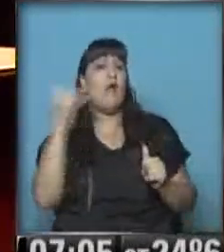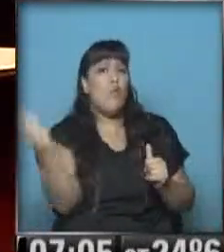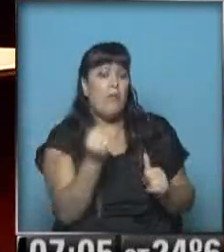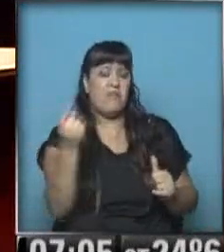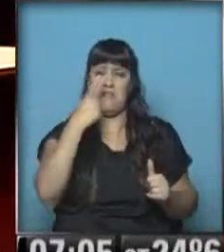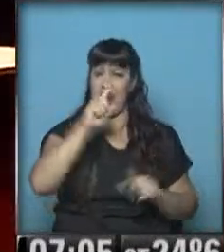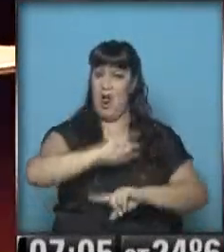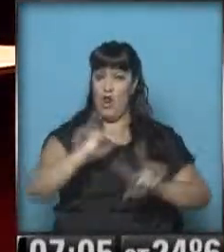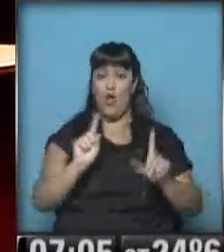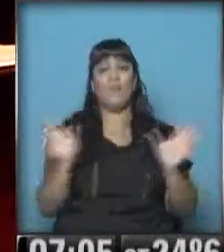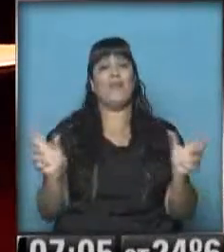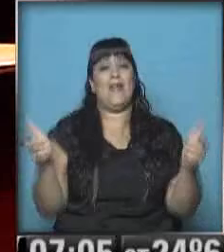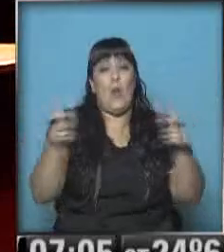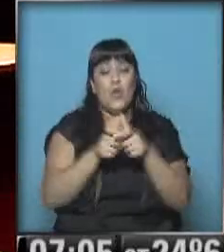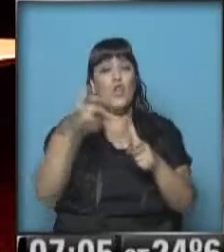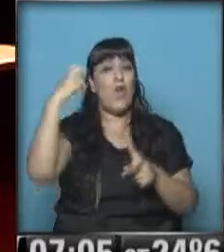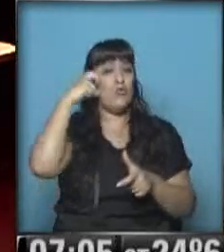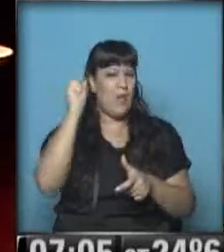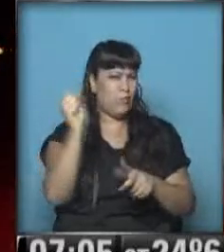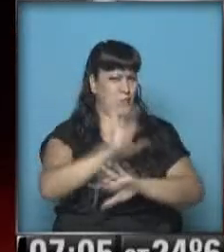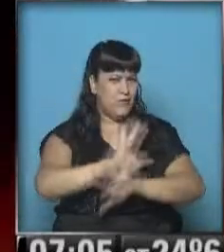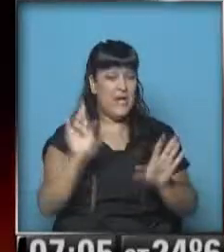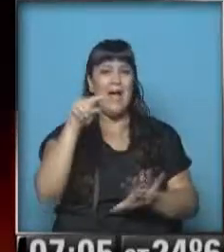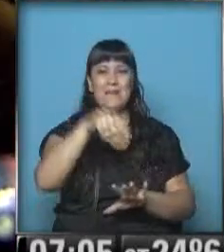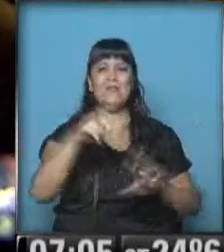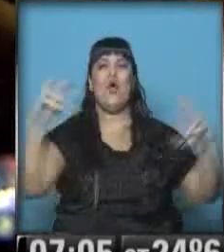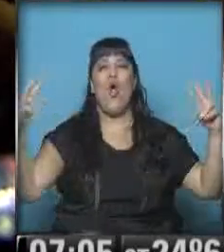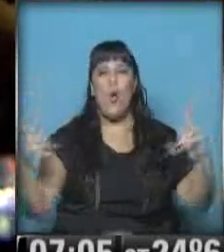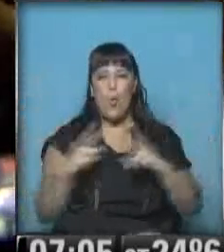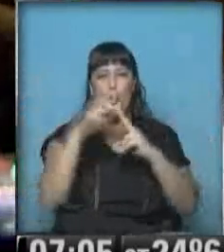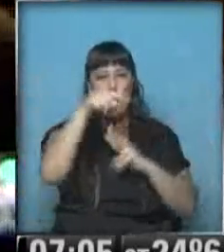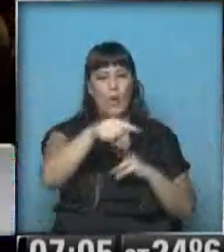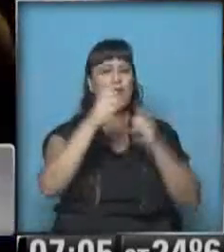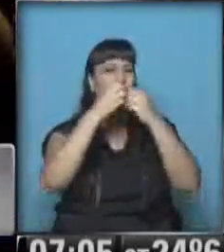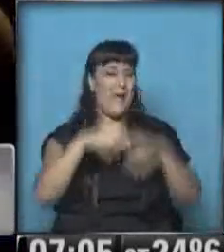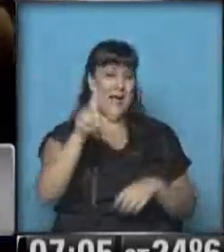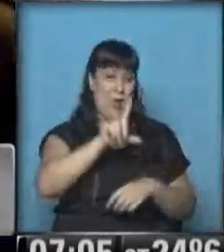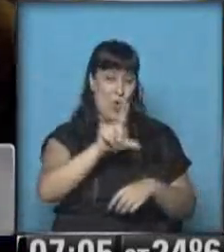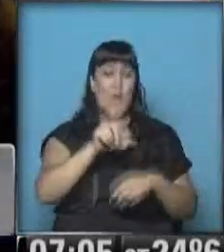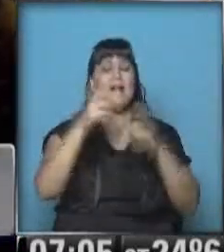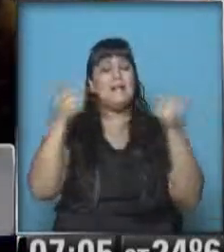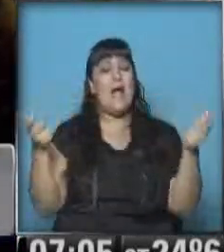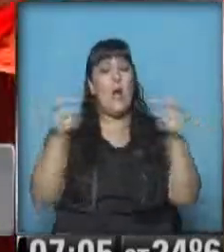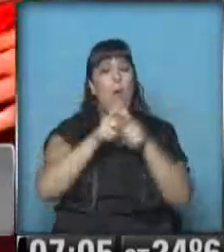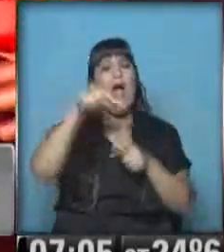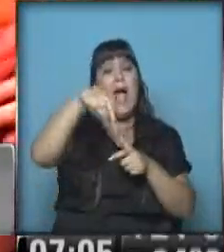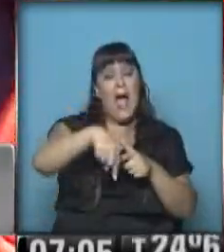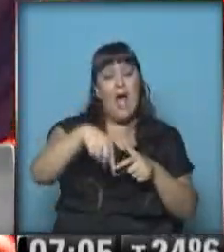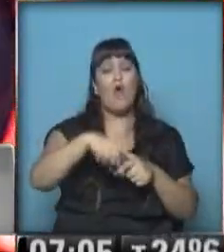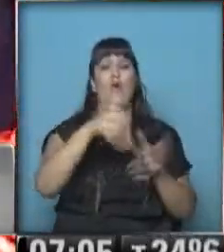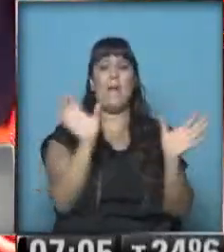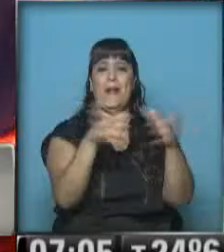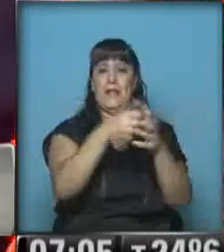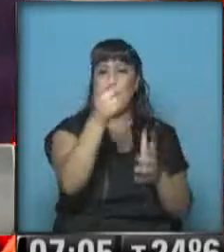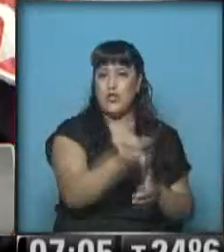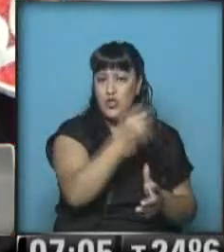de la reunión de la UCR, que tuvo ese encuentro para arrancar la semana, ahora se reunieron con los pares del Partido Socialista, por ejemplo